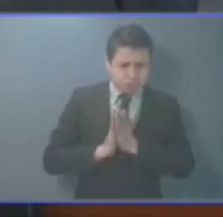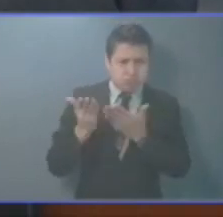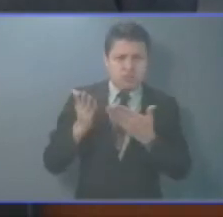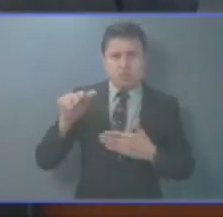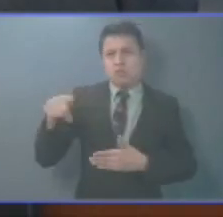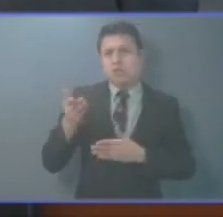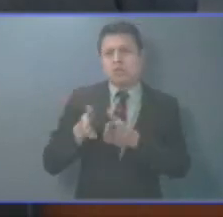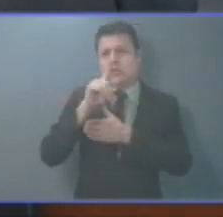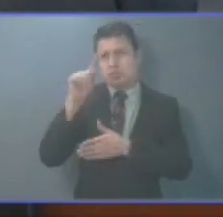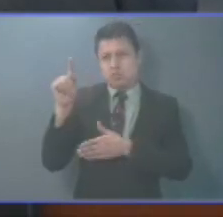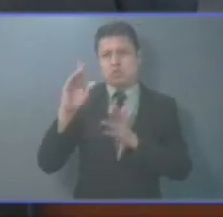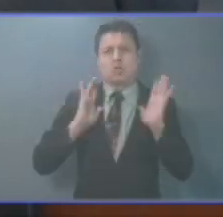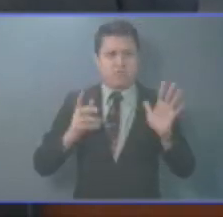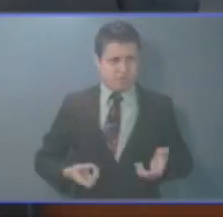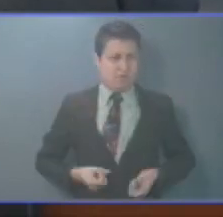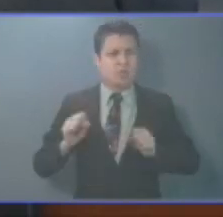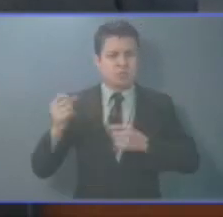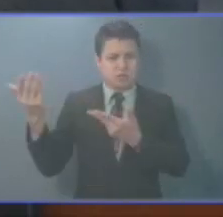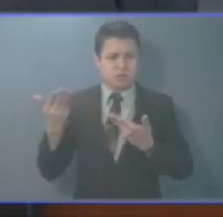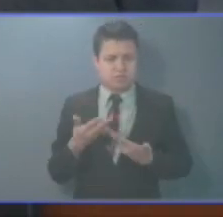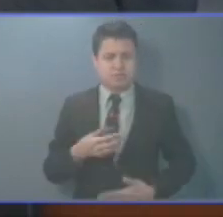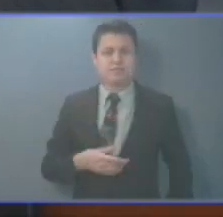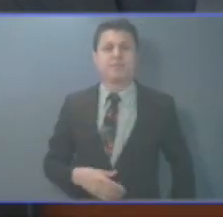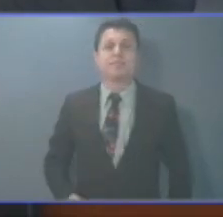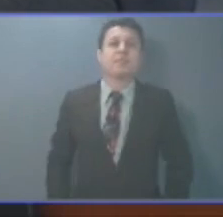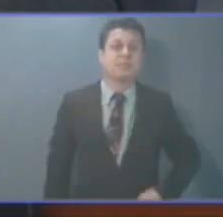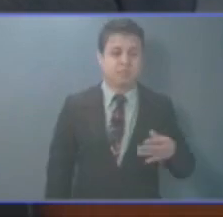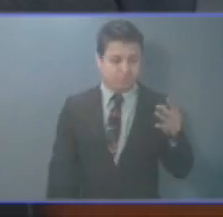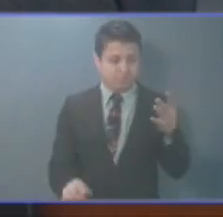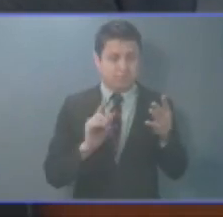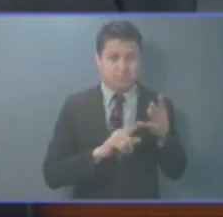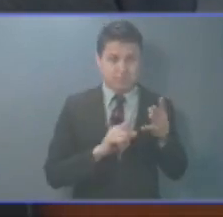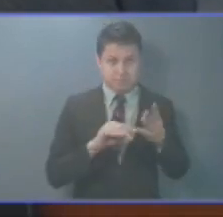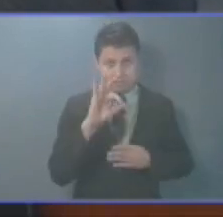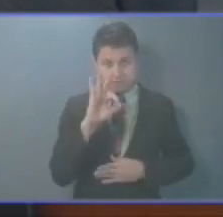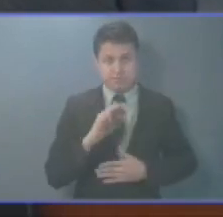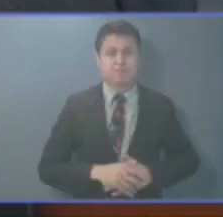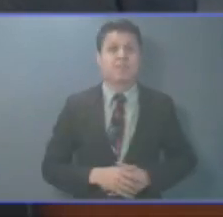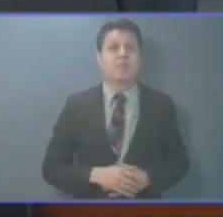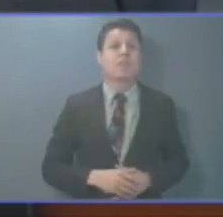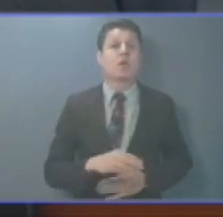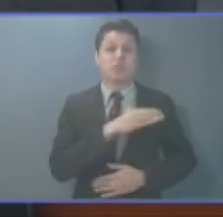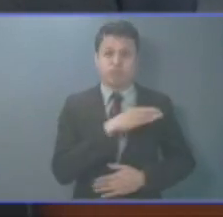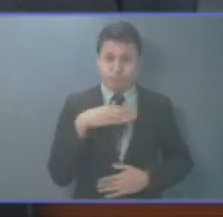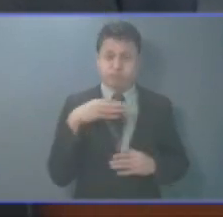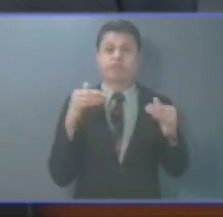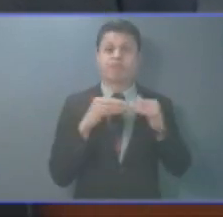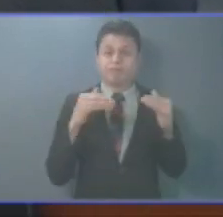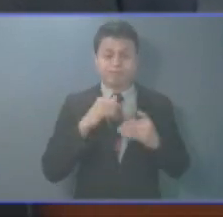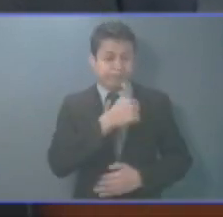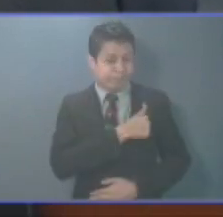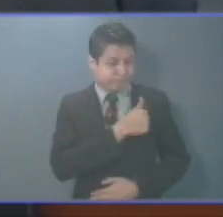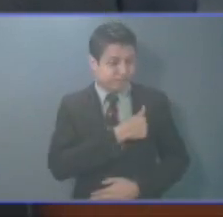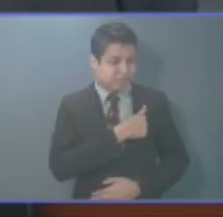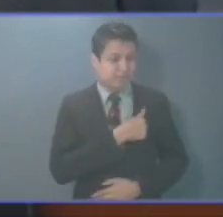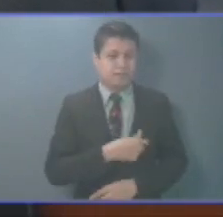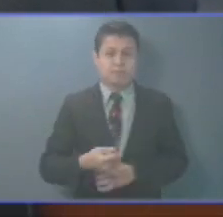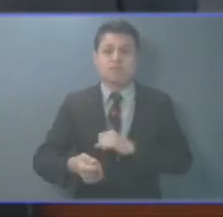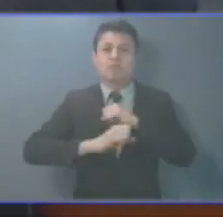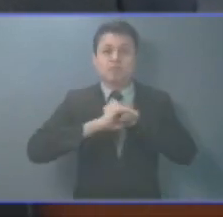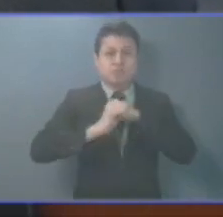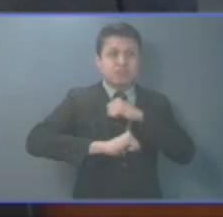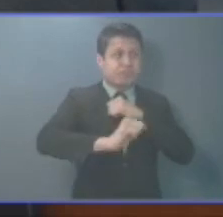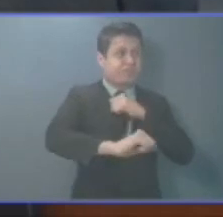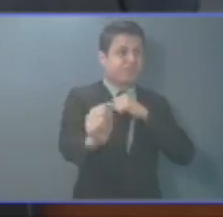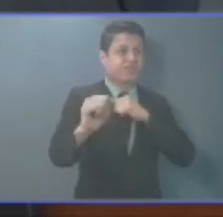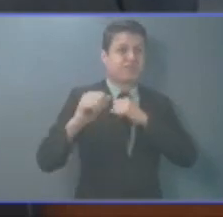otras entidades públicas. F. Promover la ejecución de acciones de concientización sobre los derechos de las personas